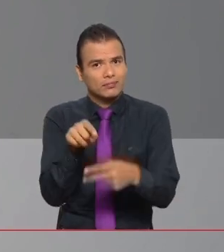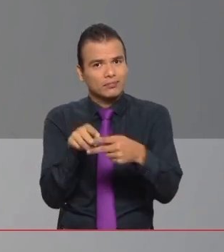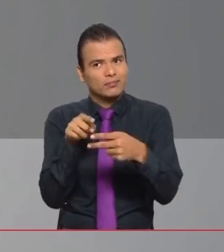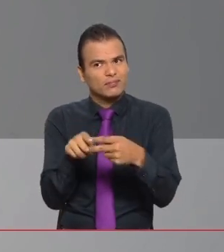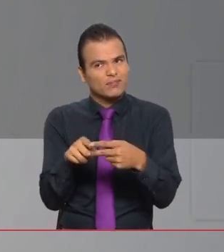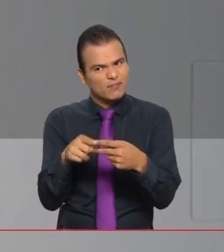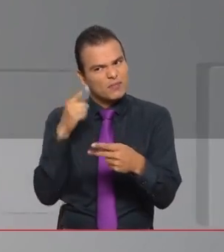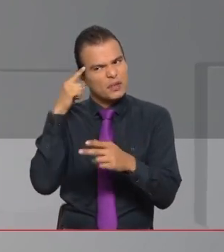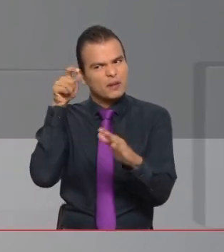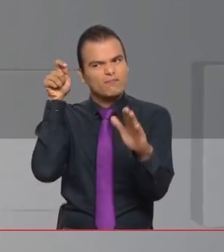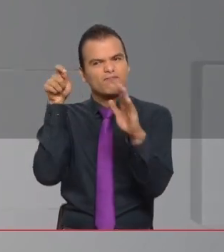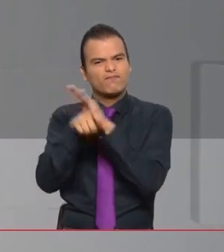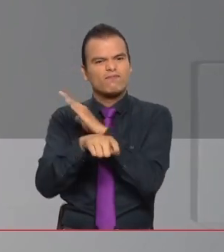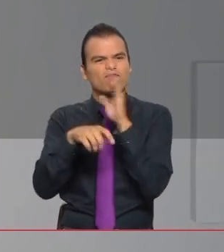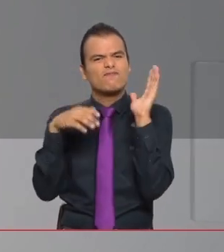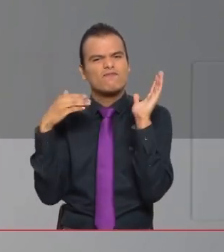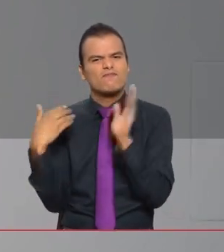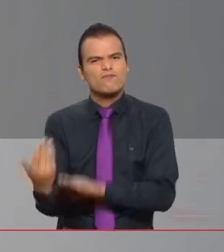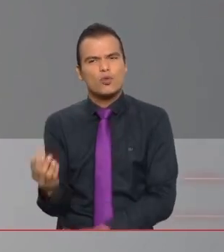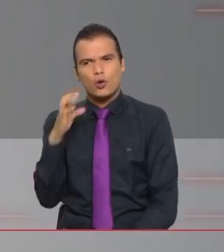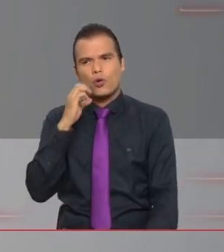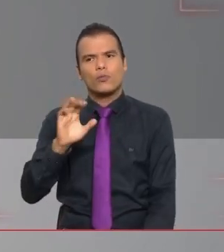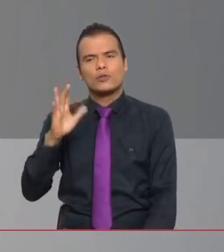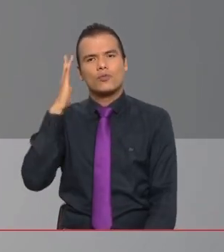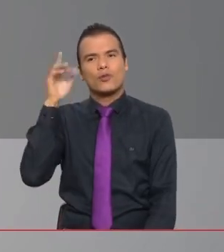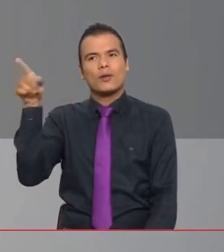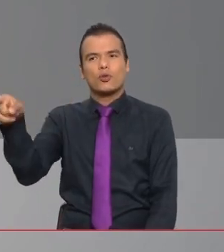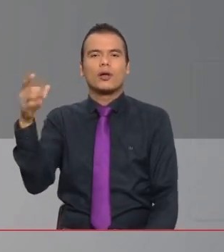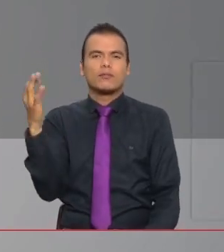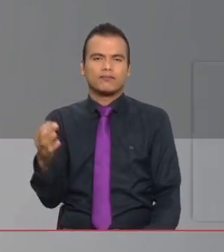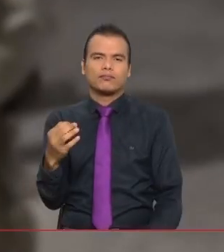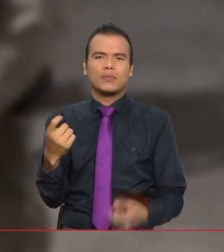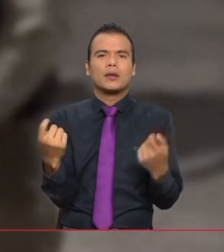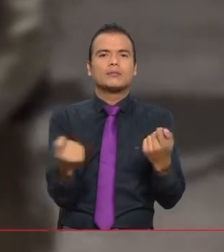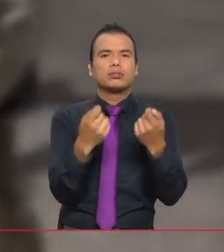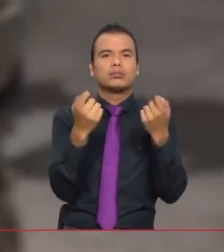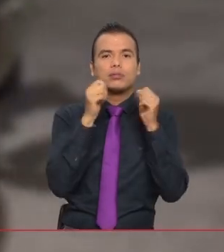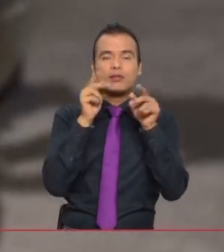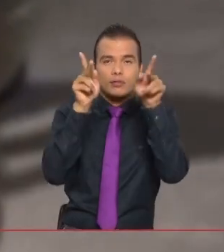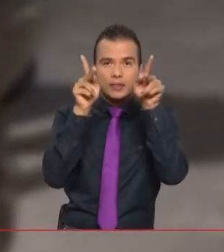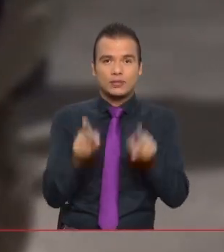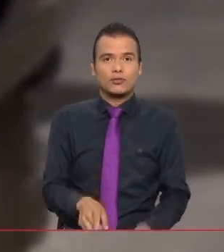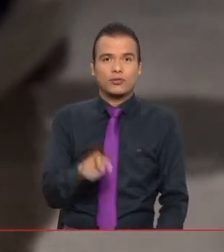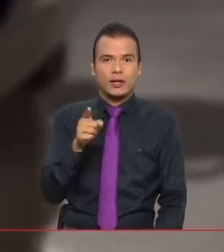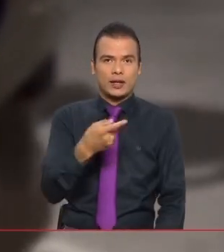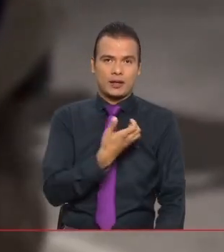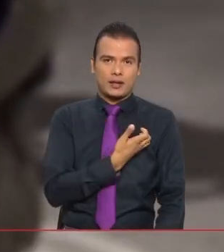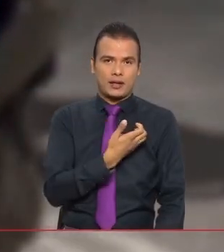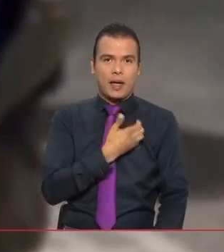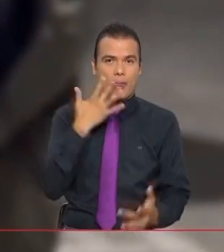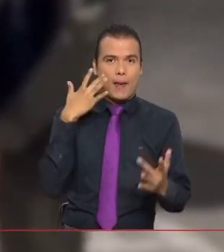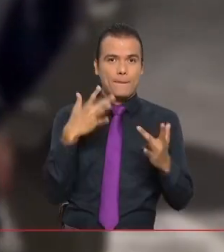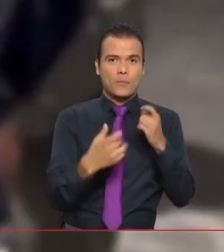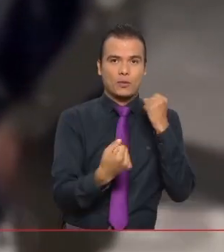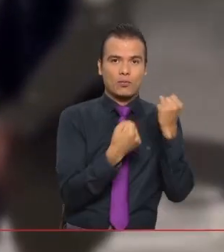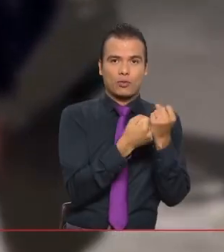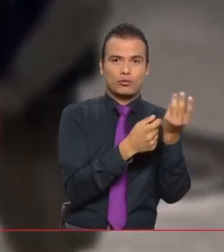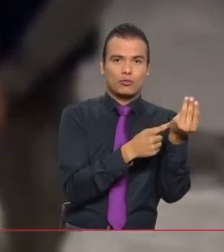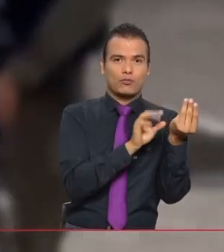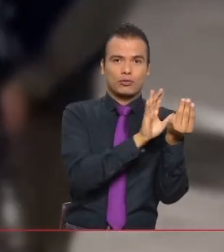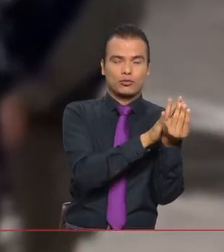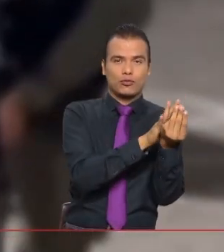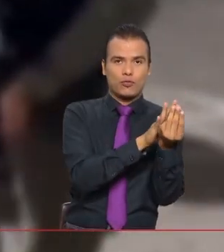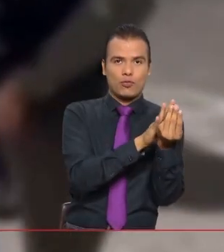candidato que no es afín a la oficina o a la Inmaculada o a los de San Francisco. Los implicados estarían sirviendo a la